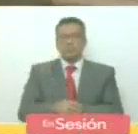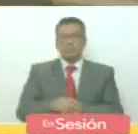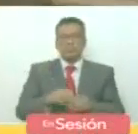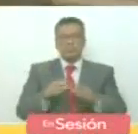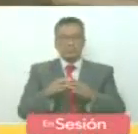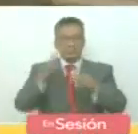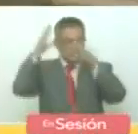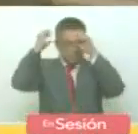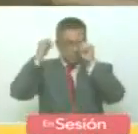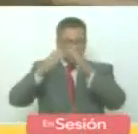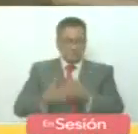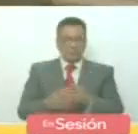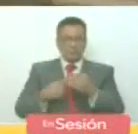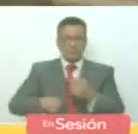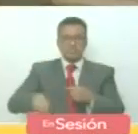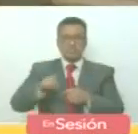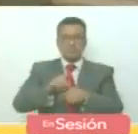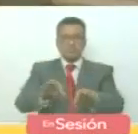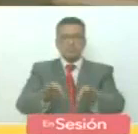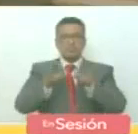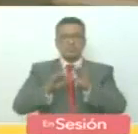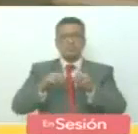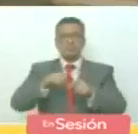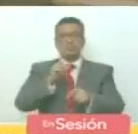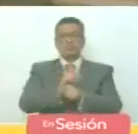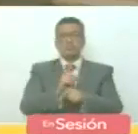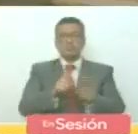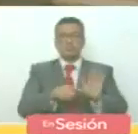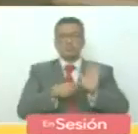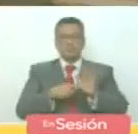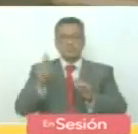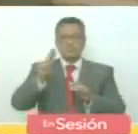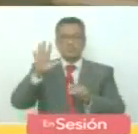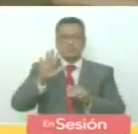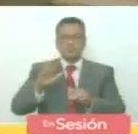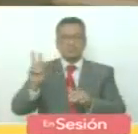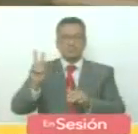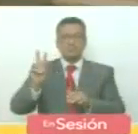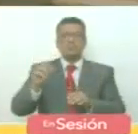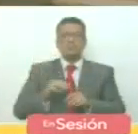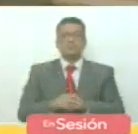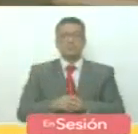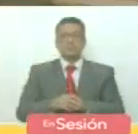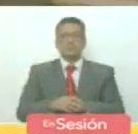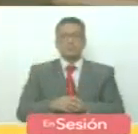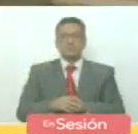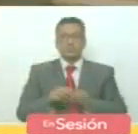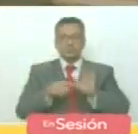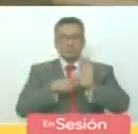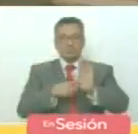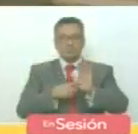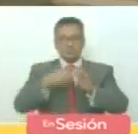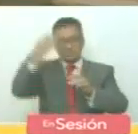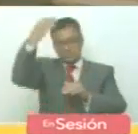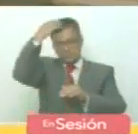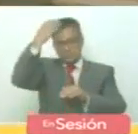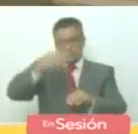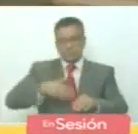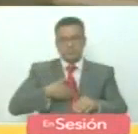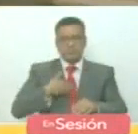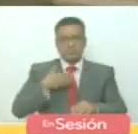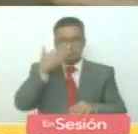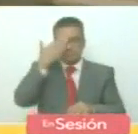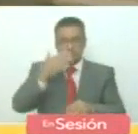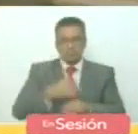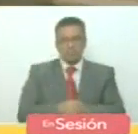como embajador extraordinario y plenipotenciario de la República Bolivariana de Venezuela ante el Reino de Arabia